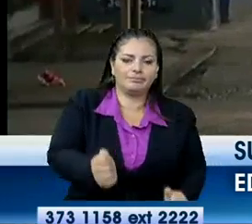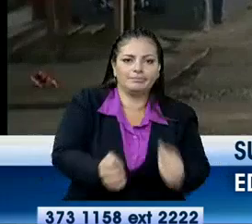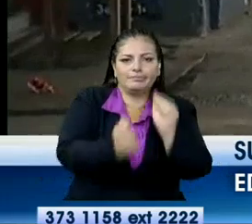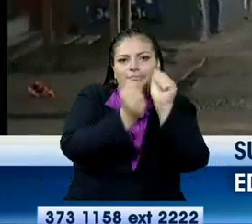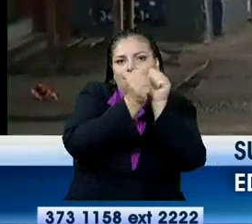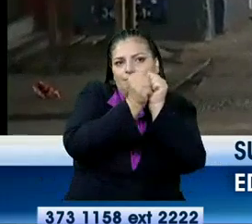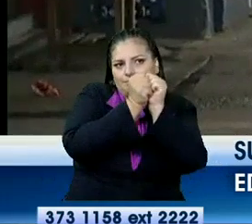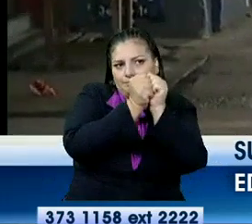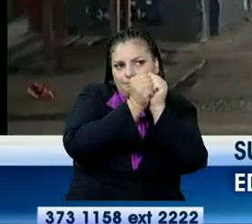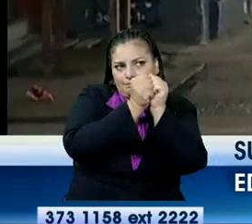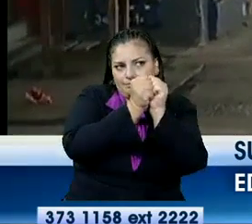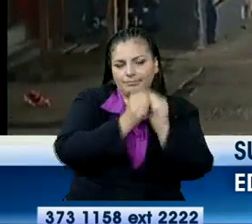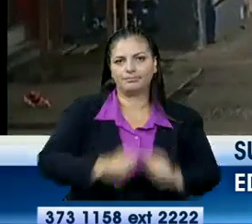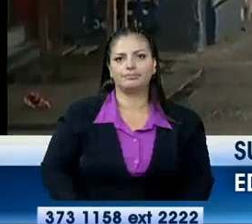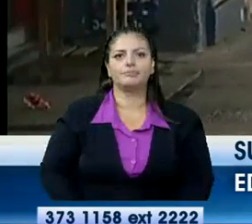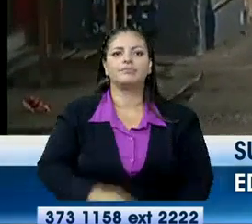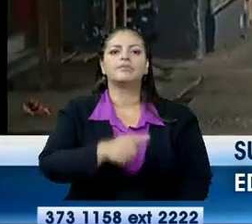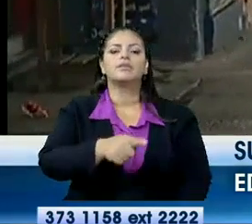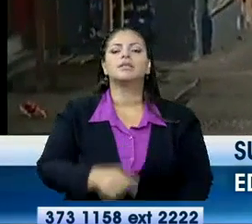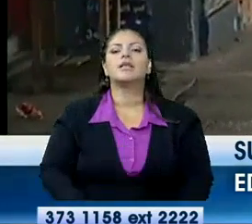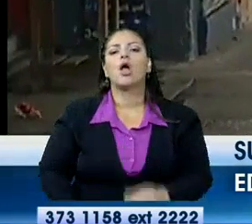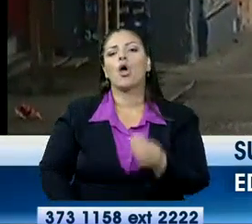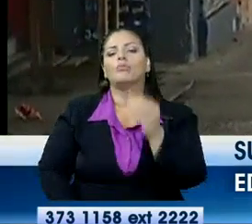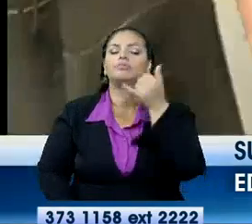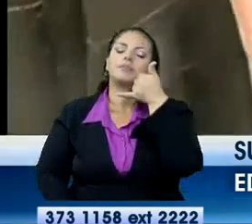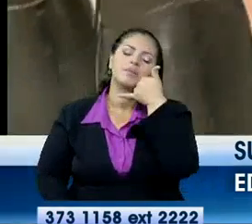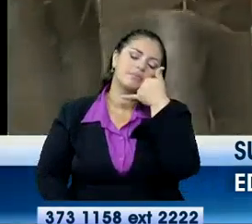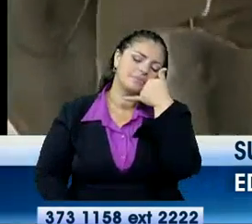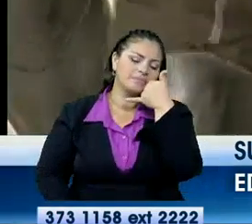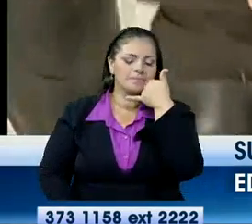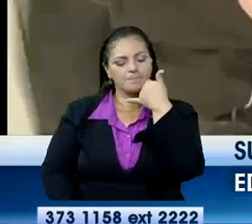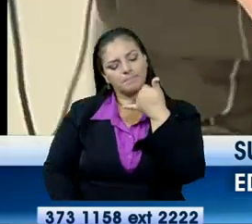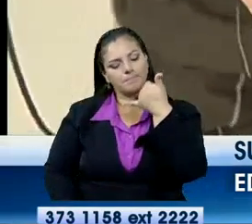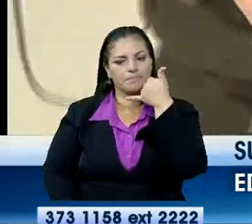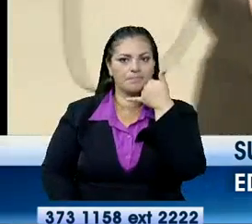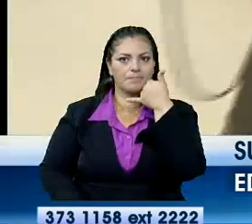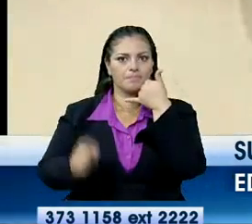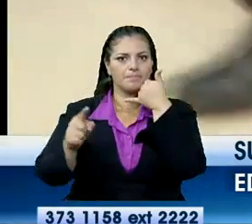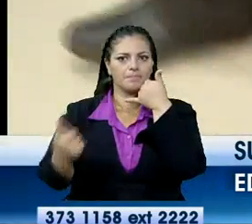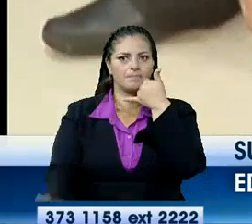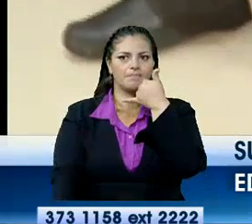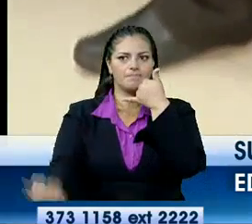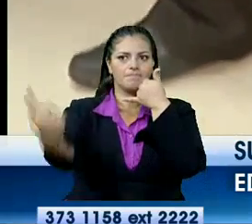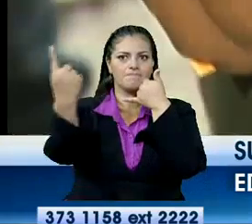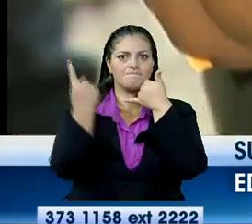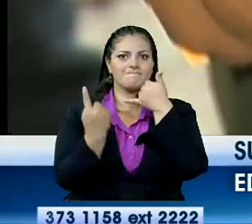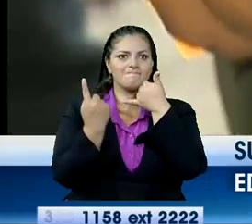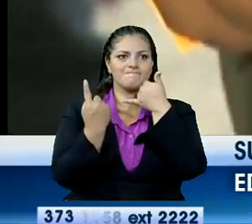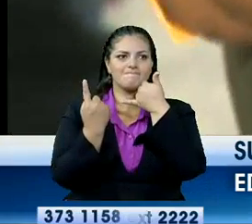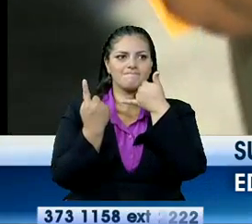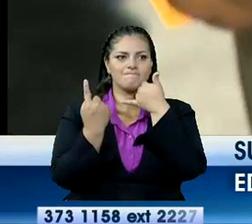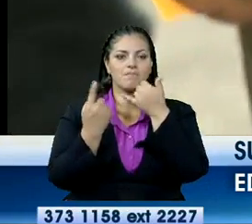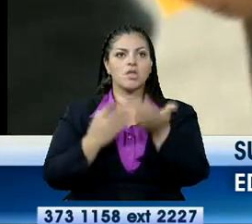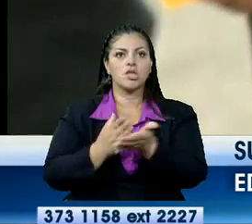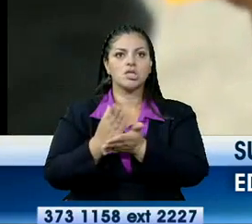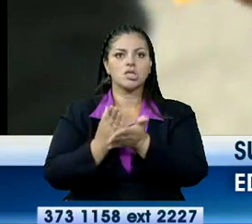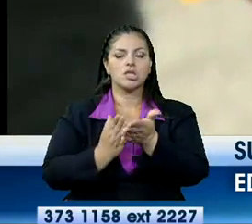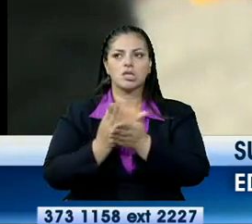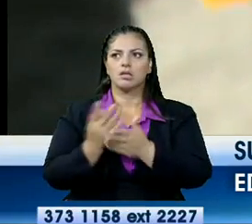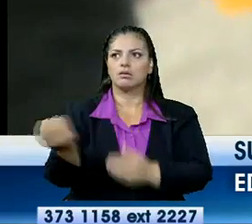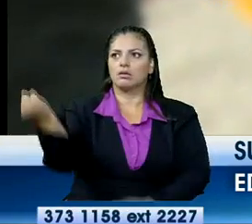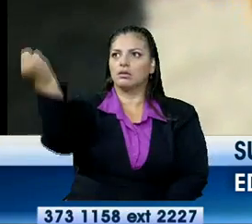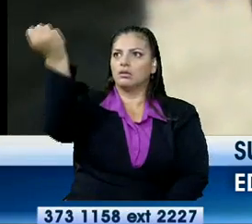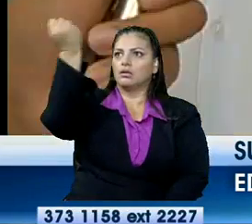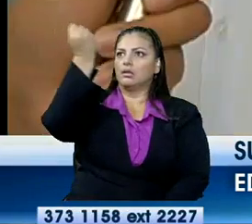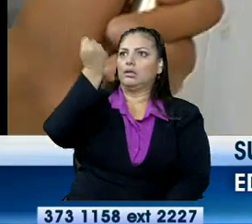los implicados lo vio con el teléfono celular en sus manos y se le acercó para intimidarlo. Con un puñal de